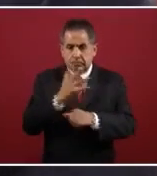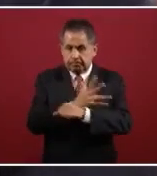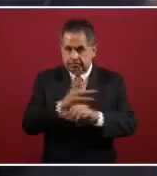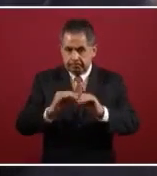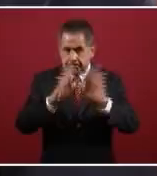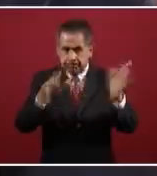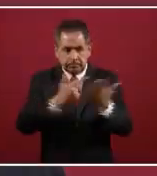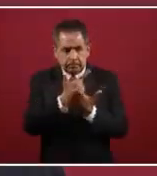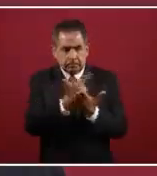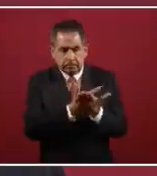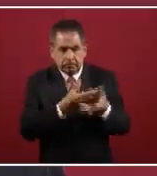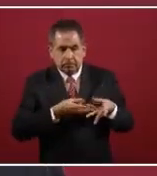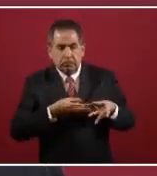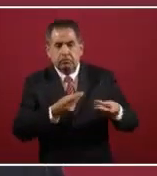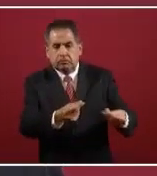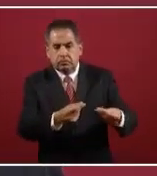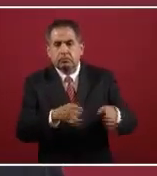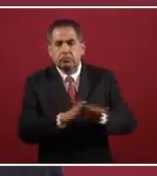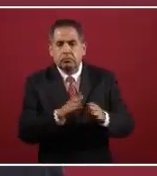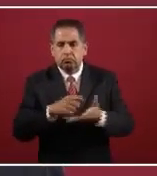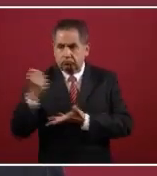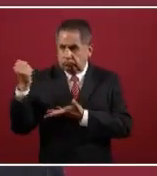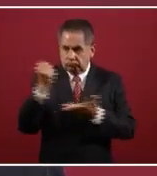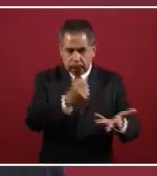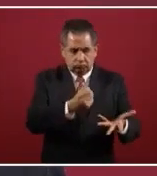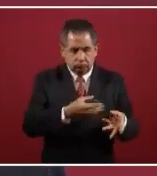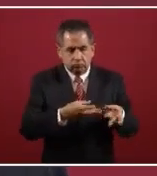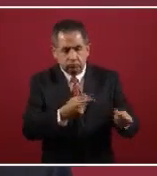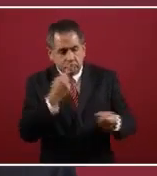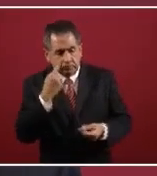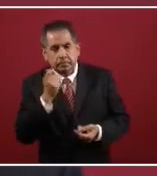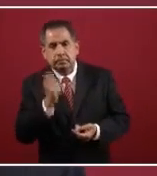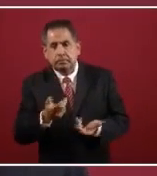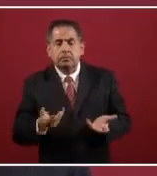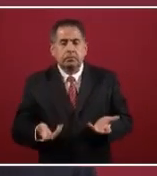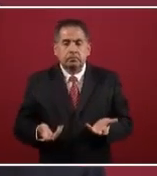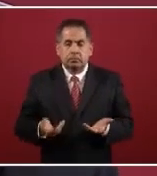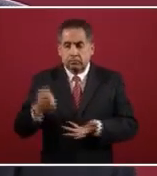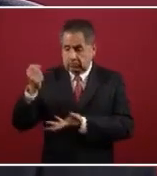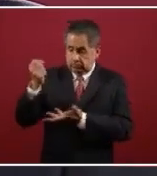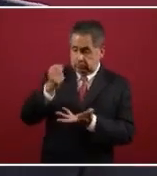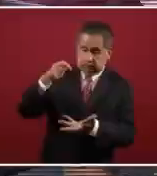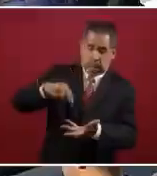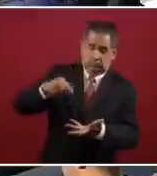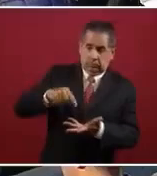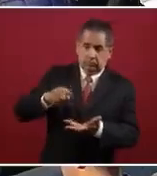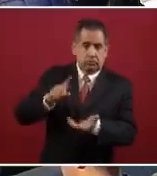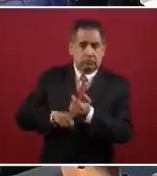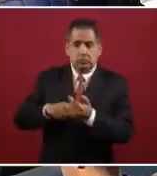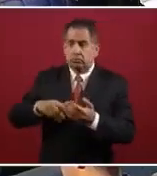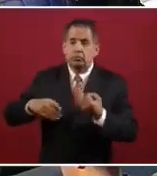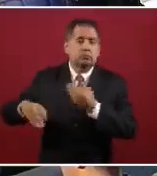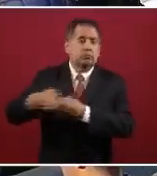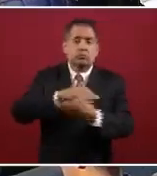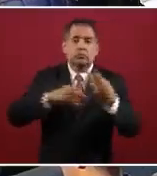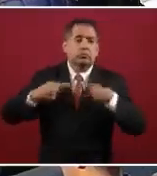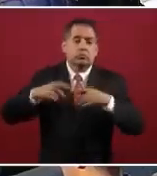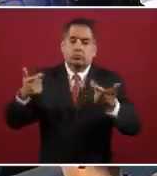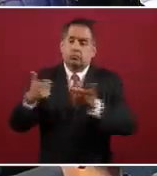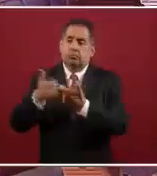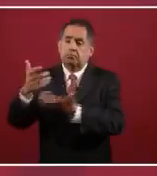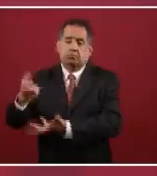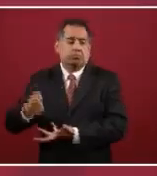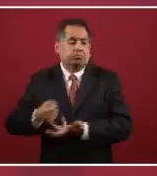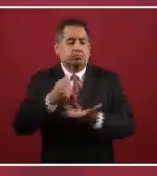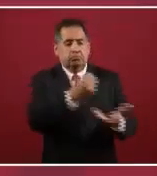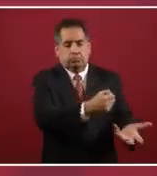transparencia en el manejo de los fondos, porque es dinero del presupuesto, es dinero del pueblo,